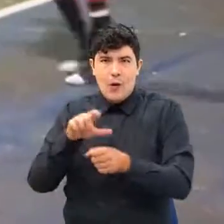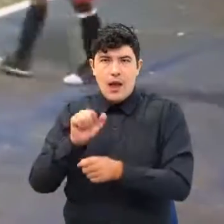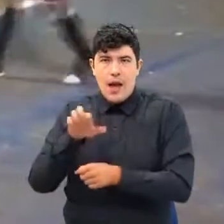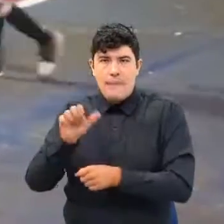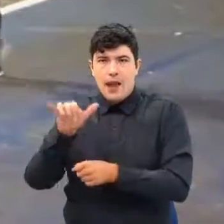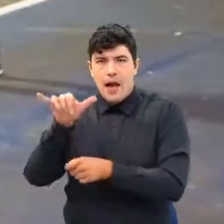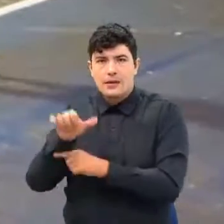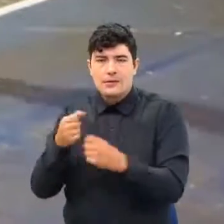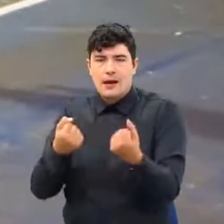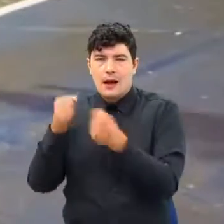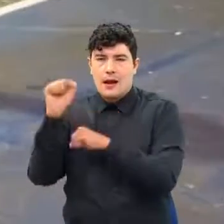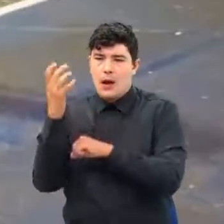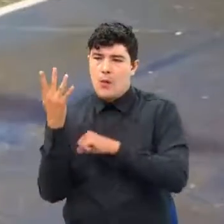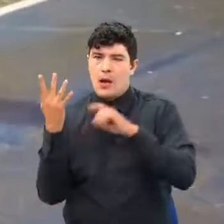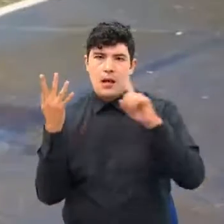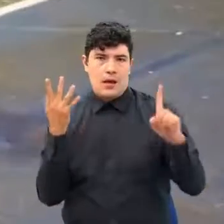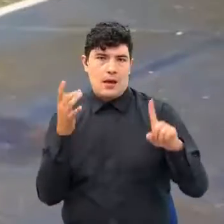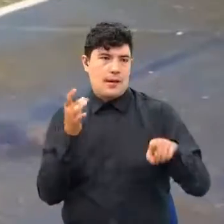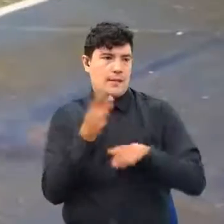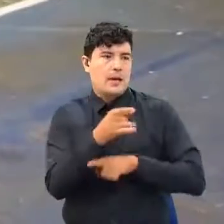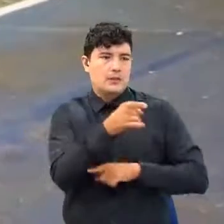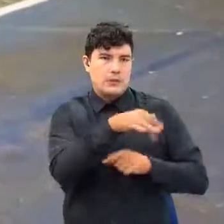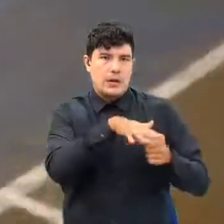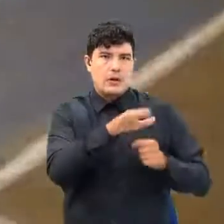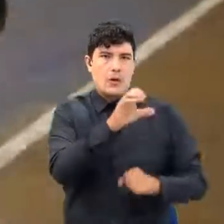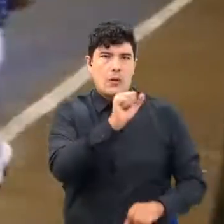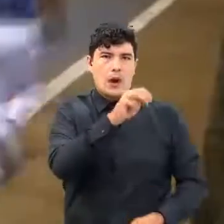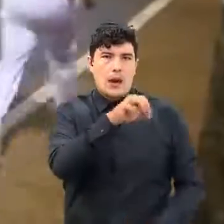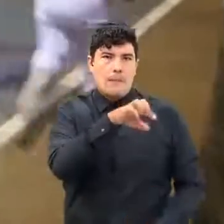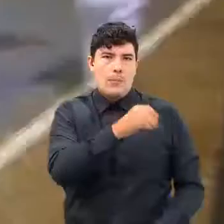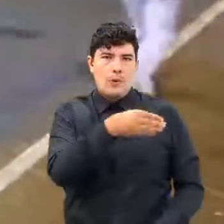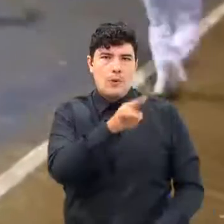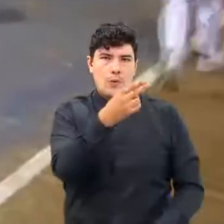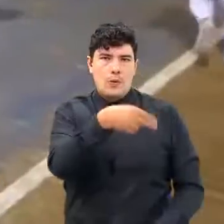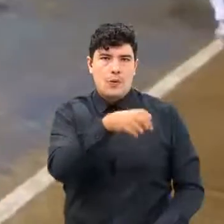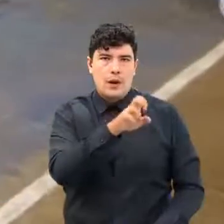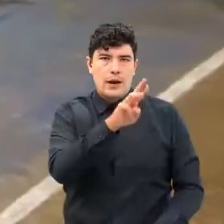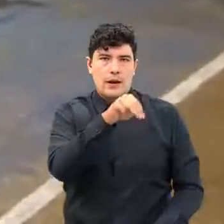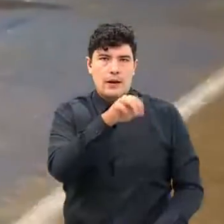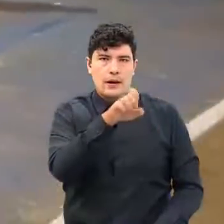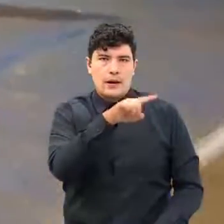vencer 4-1 al barrio Campo Hermoso.